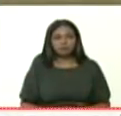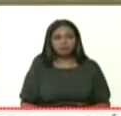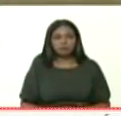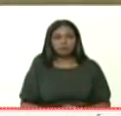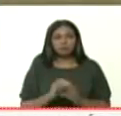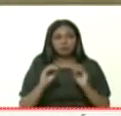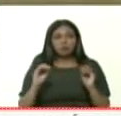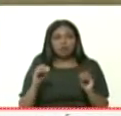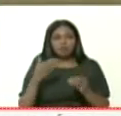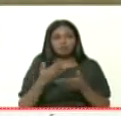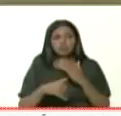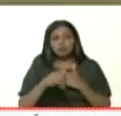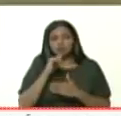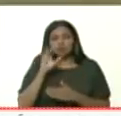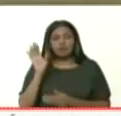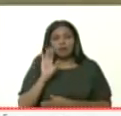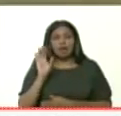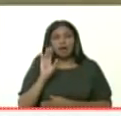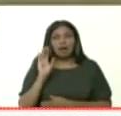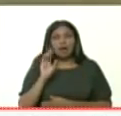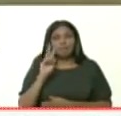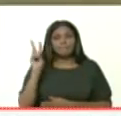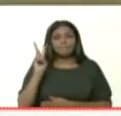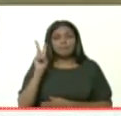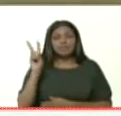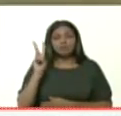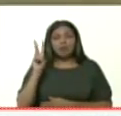llamada Declaración de Caracas, Venezuela